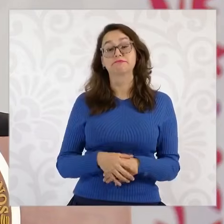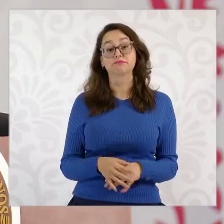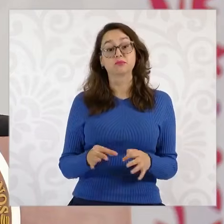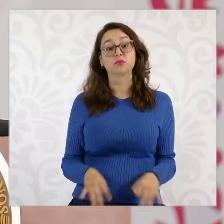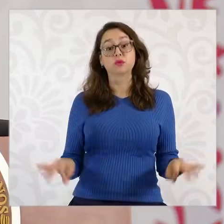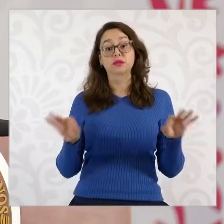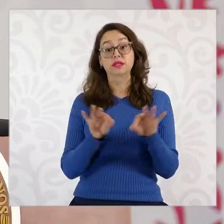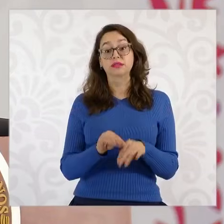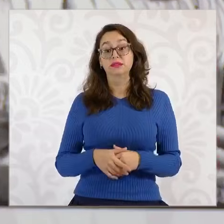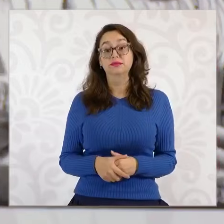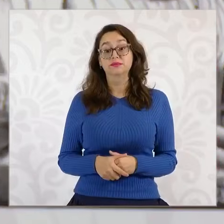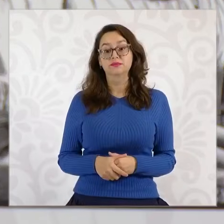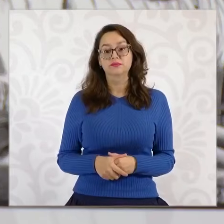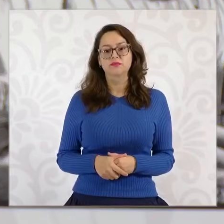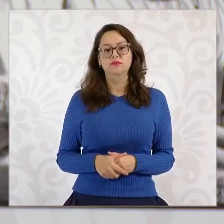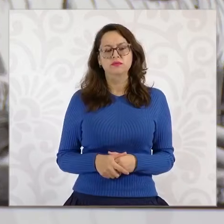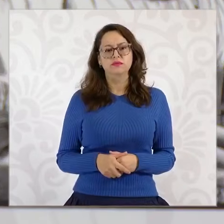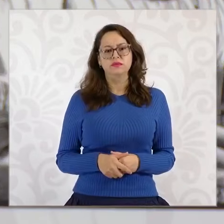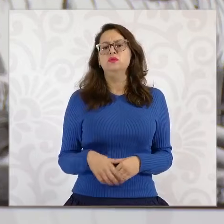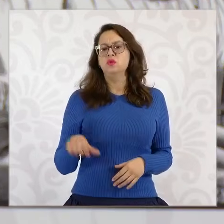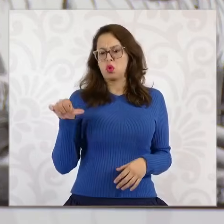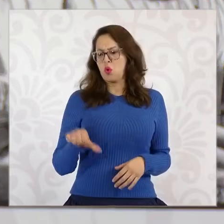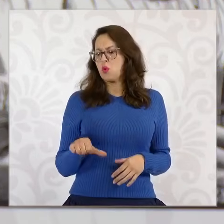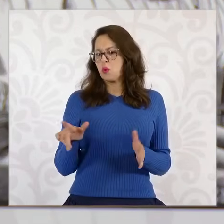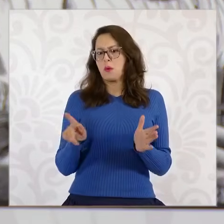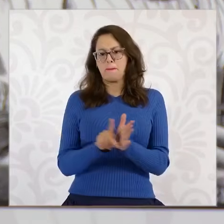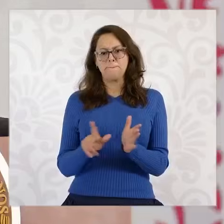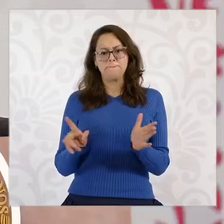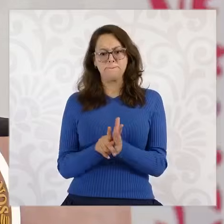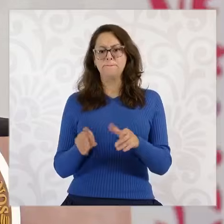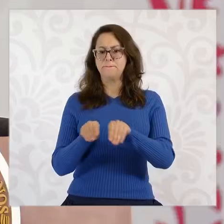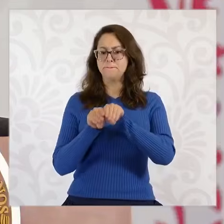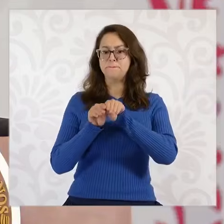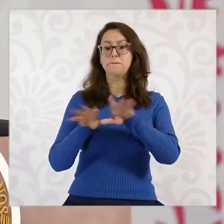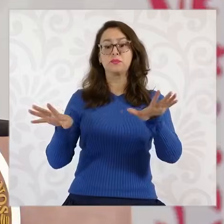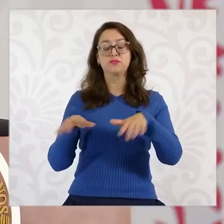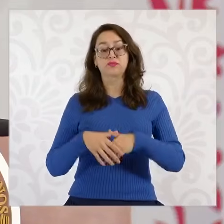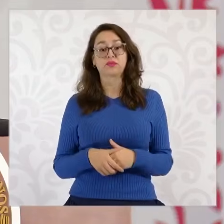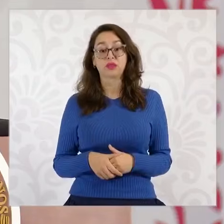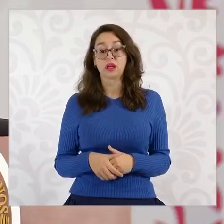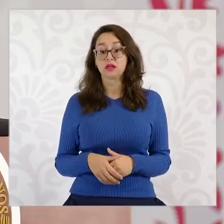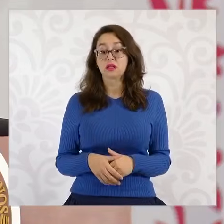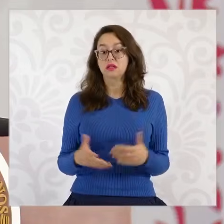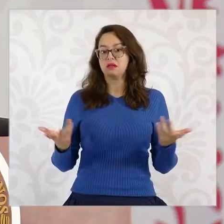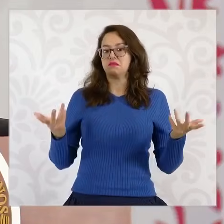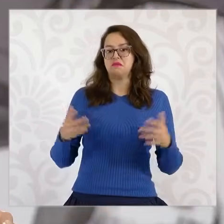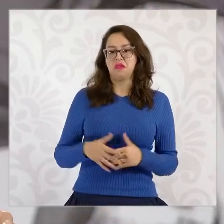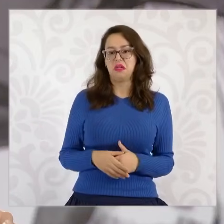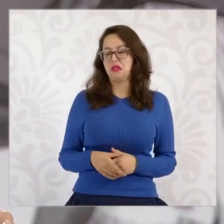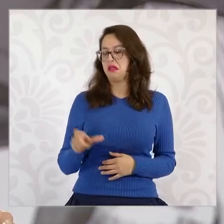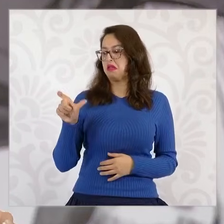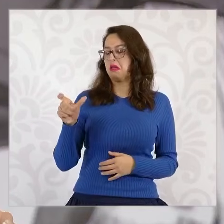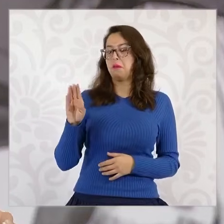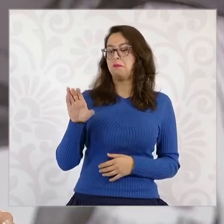y lo básico. Hoy sale una nota en alguno de los medios, no recuerdo en cuál, que dicen, ay, es que se están gastando en cosas que no son para